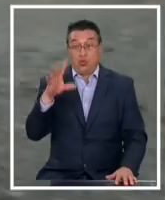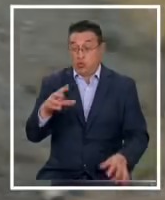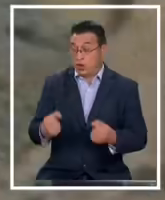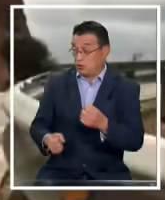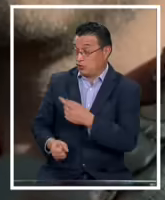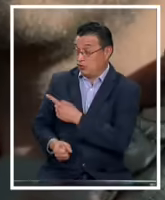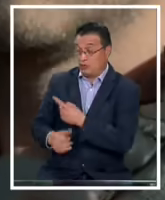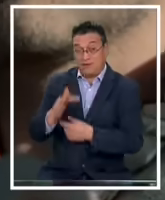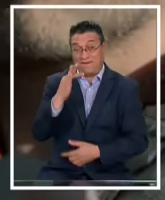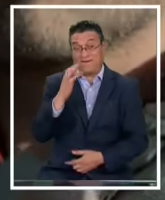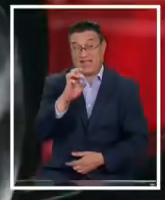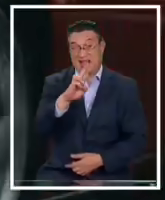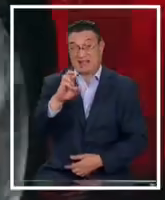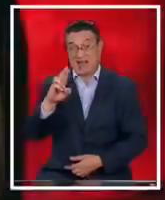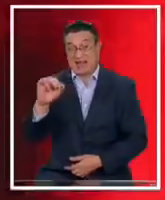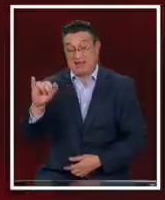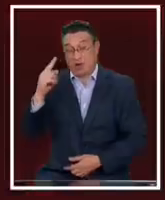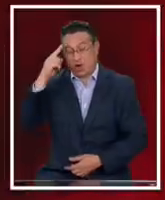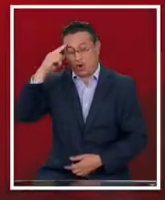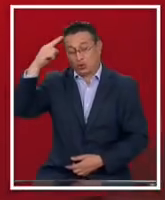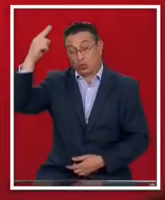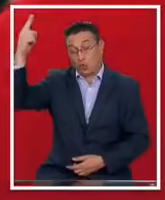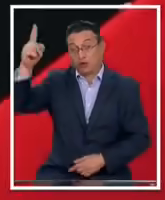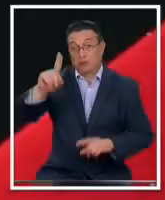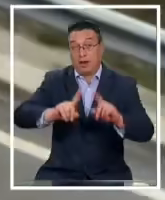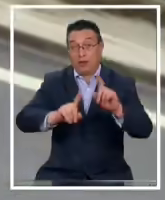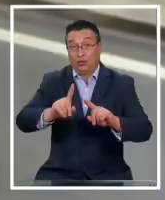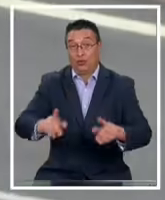de estos a ferrari sería un sueño